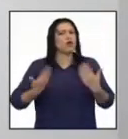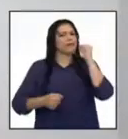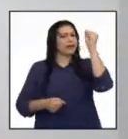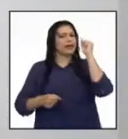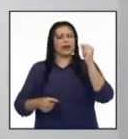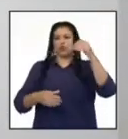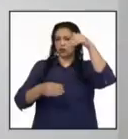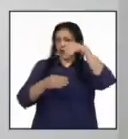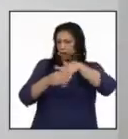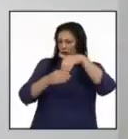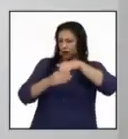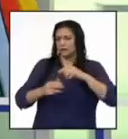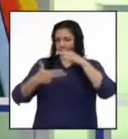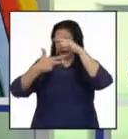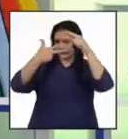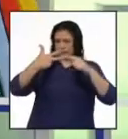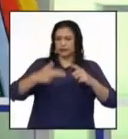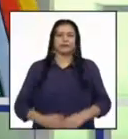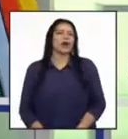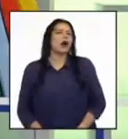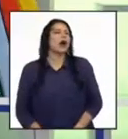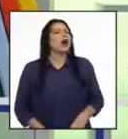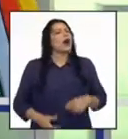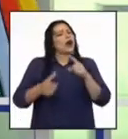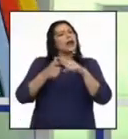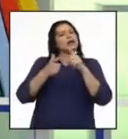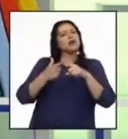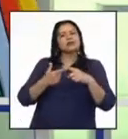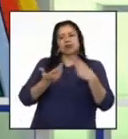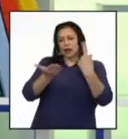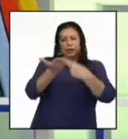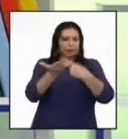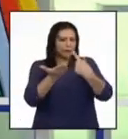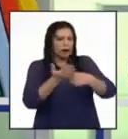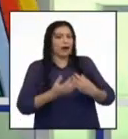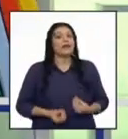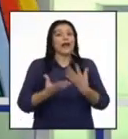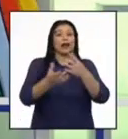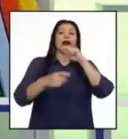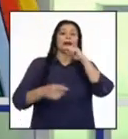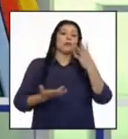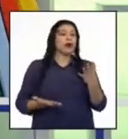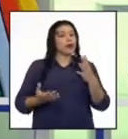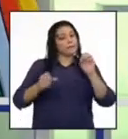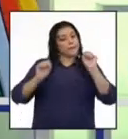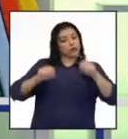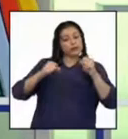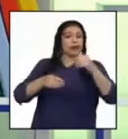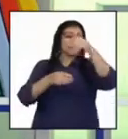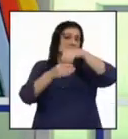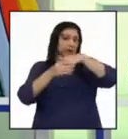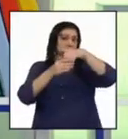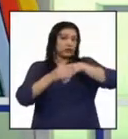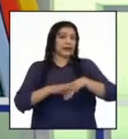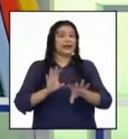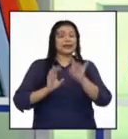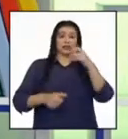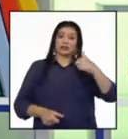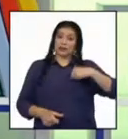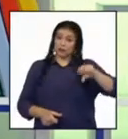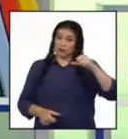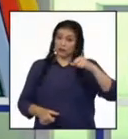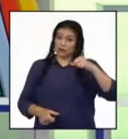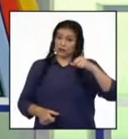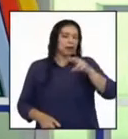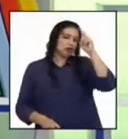ejercer el derecho de sufragio. Profesora, entonces el debate concluyó otorgándole a la mujer la facultad de sufragar en elecciones municipales,